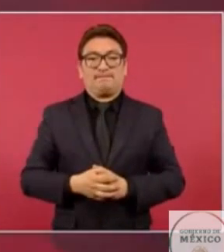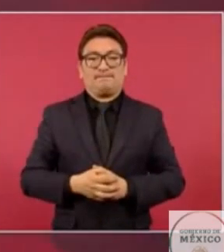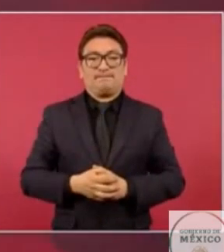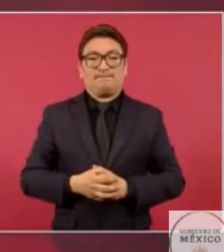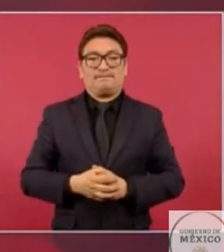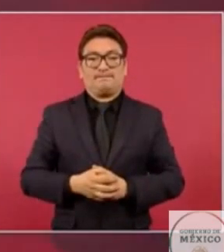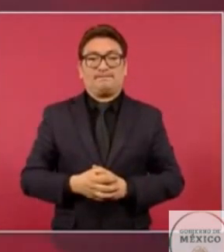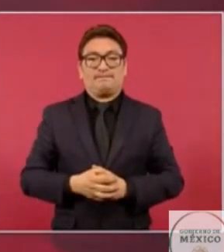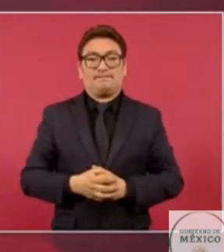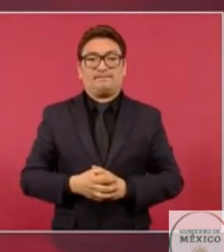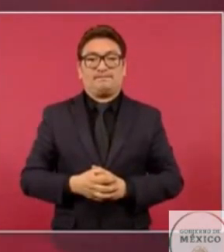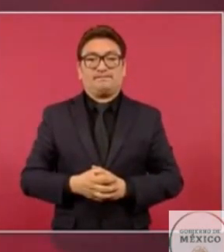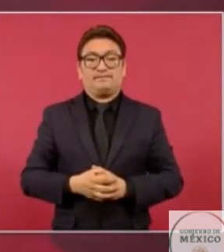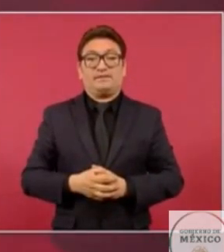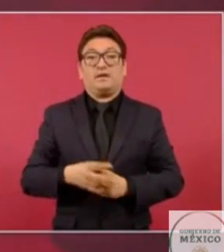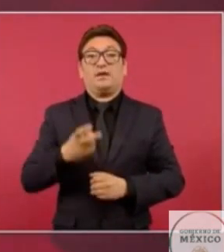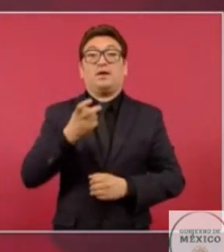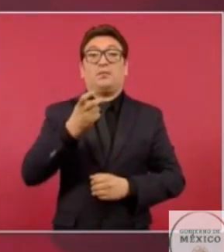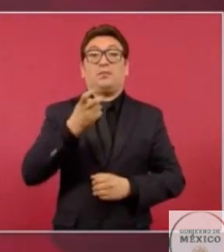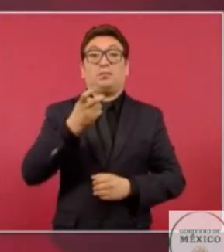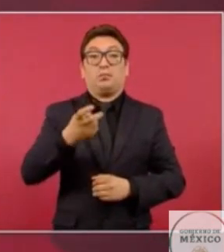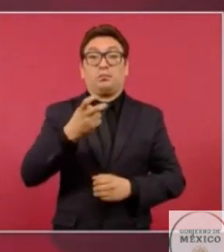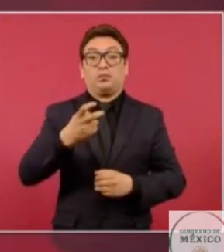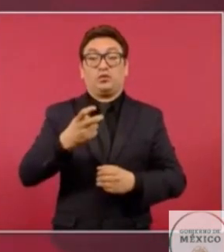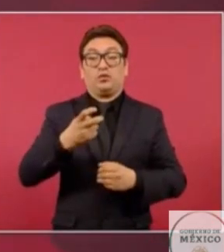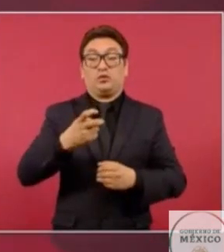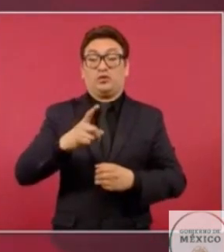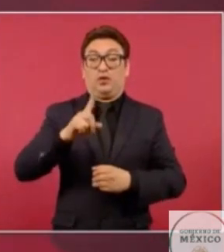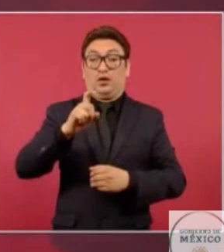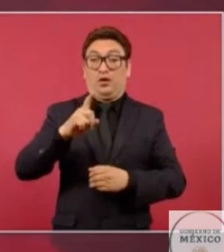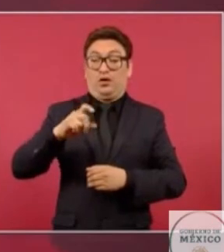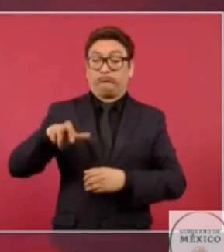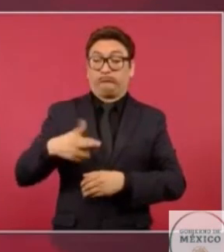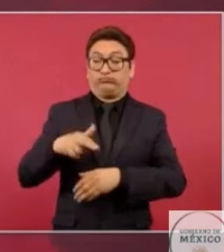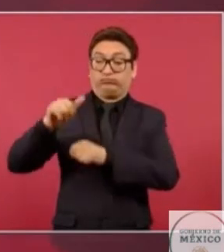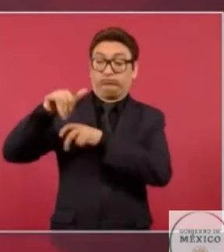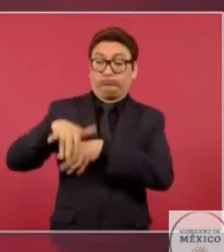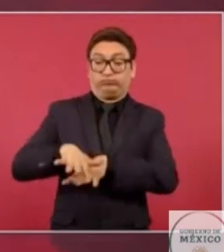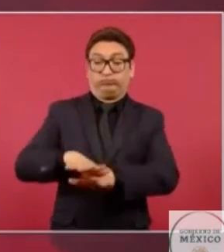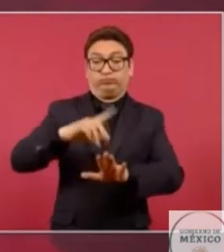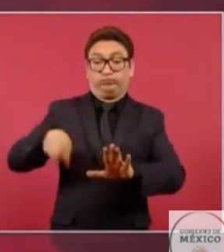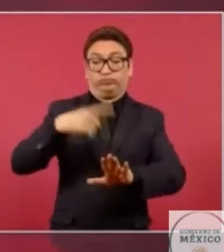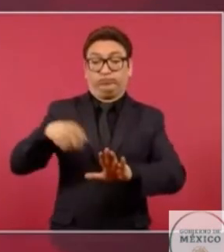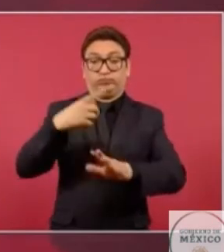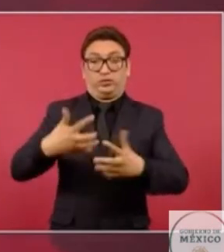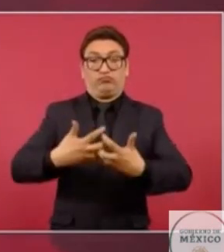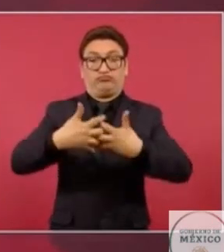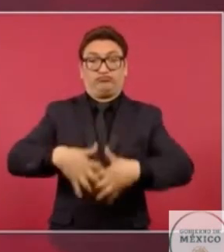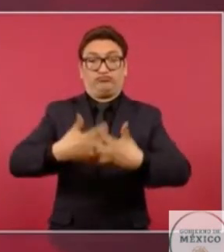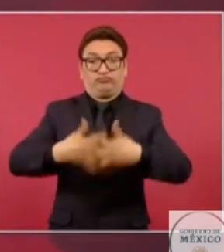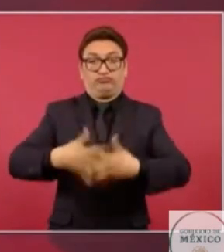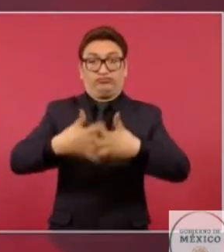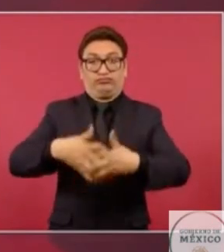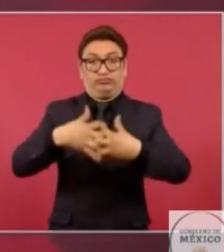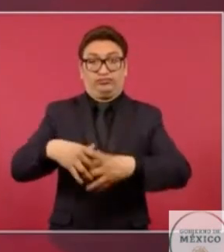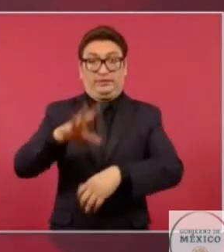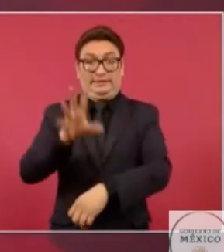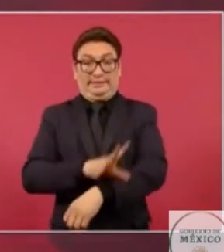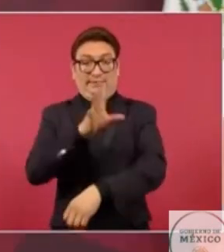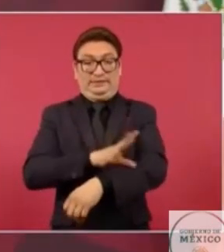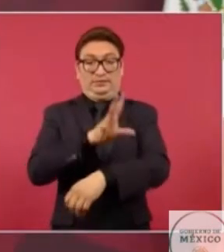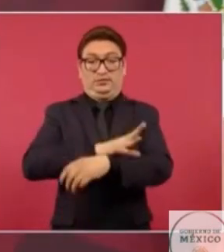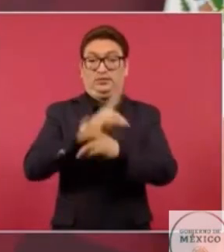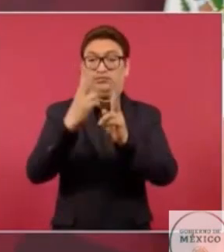subir la energía de las hidroeléctricas a las líneas de transmisión, el